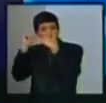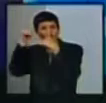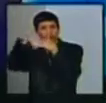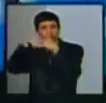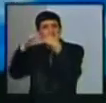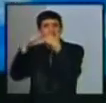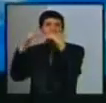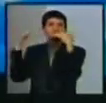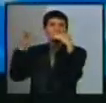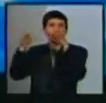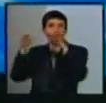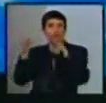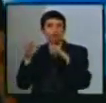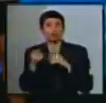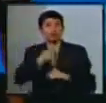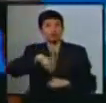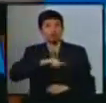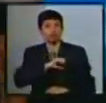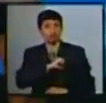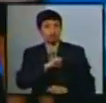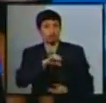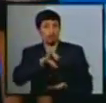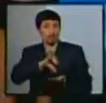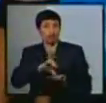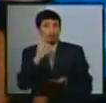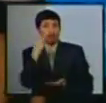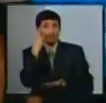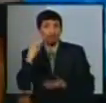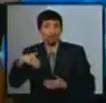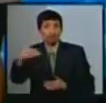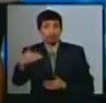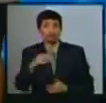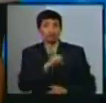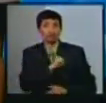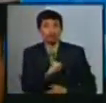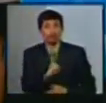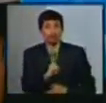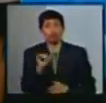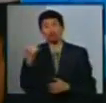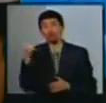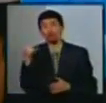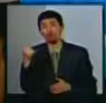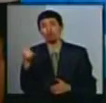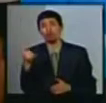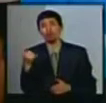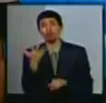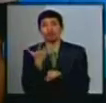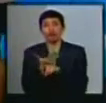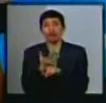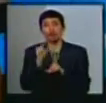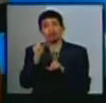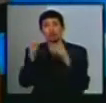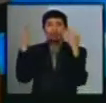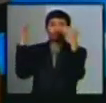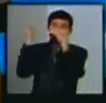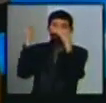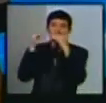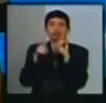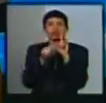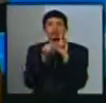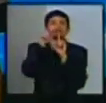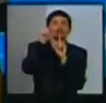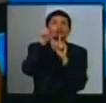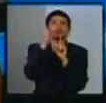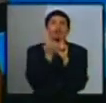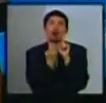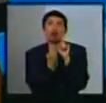parcial. Revisamos ahora el pronóstico para nuestra capital los próximos tres días. Santiago espera un jueves con escasa nubosidad, temperaturas extremas